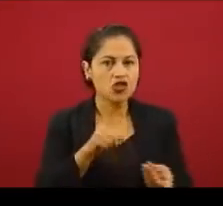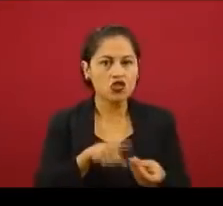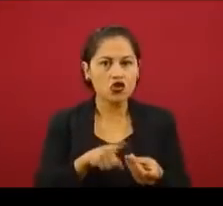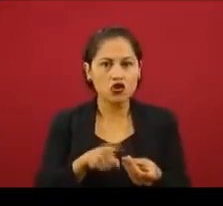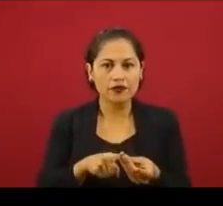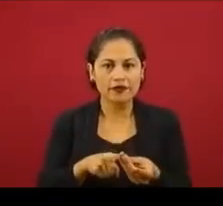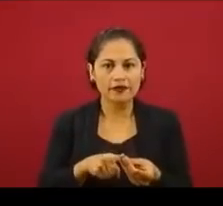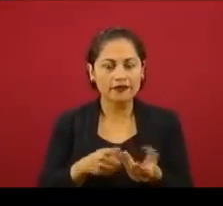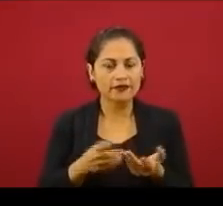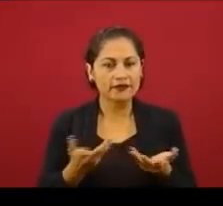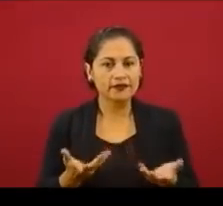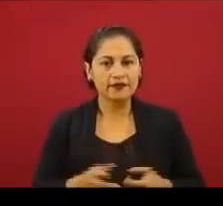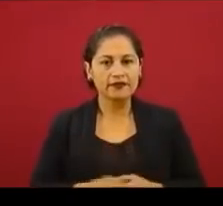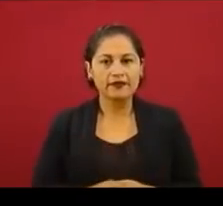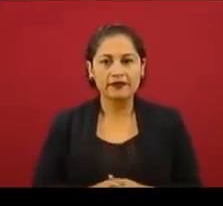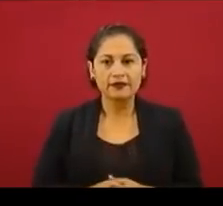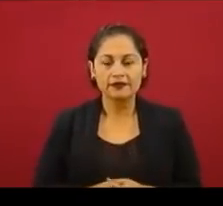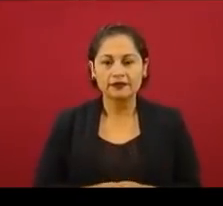que